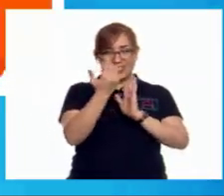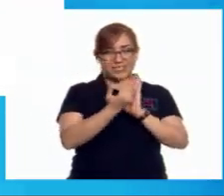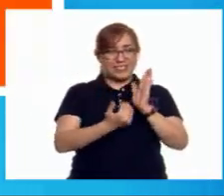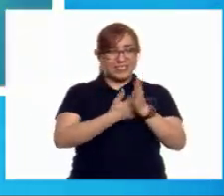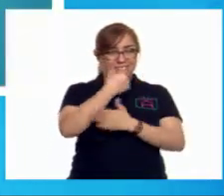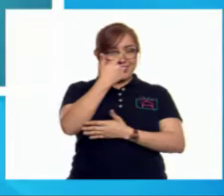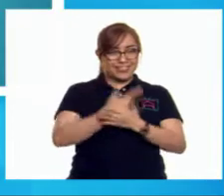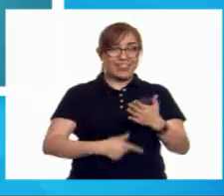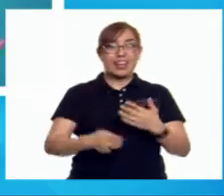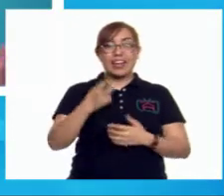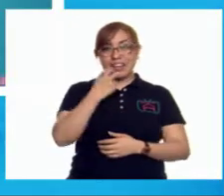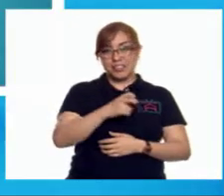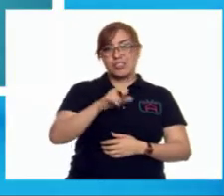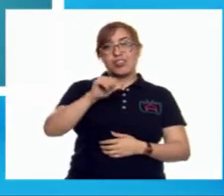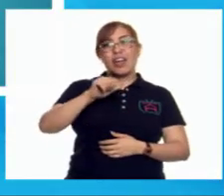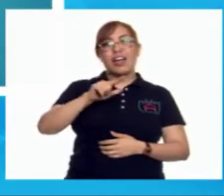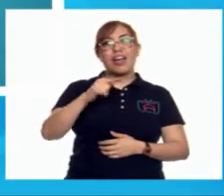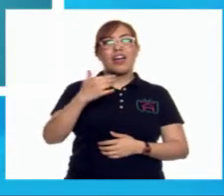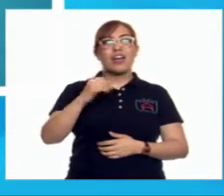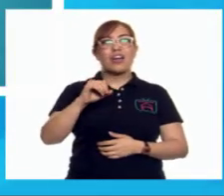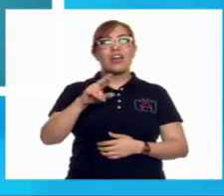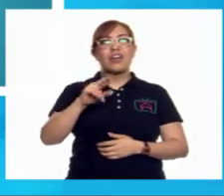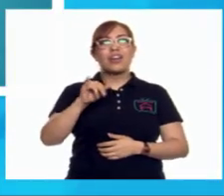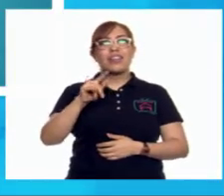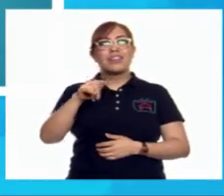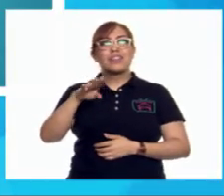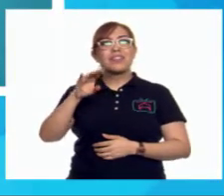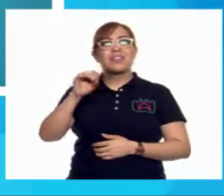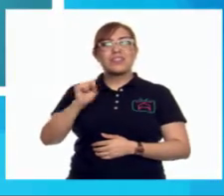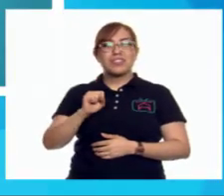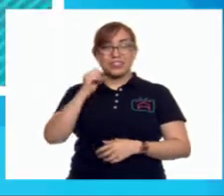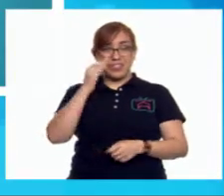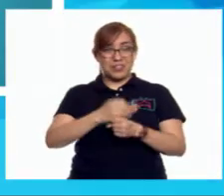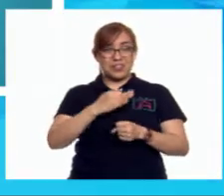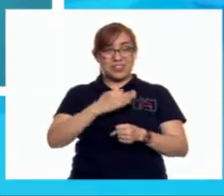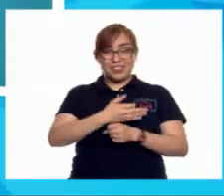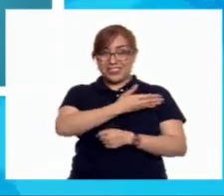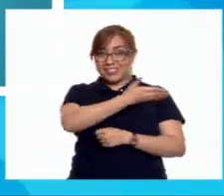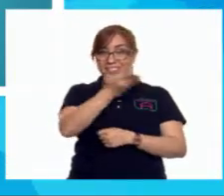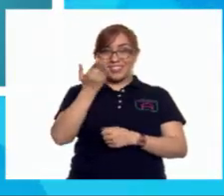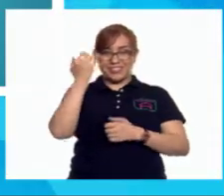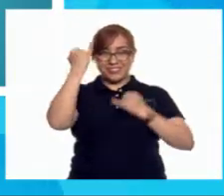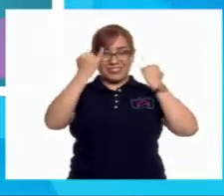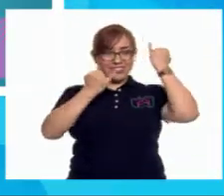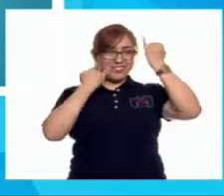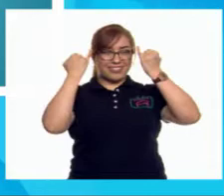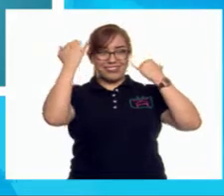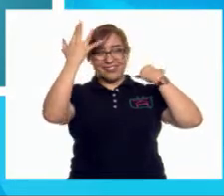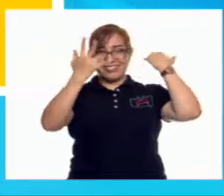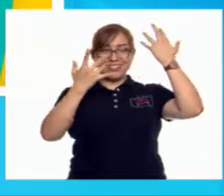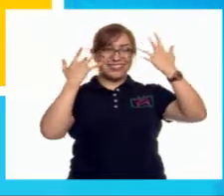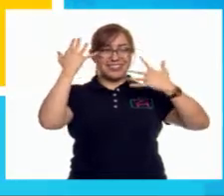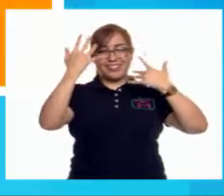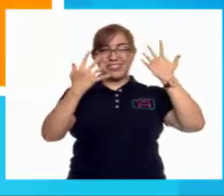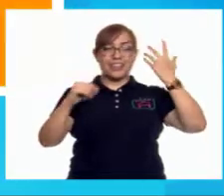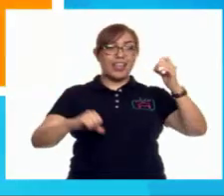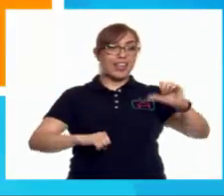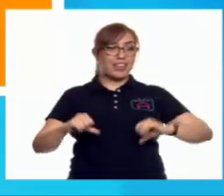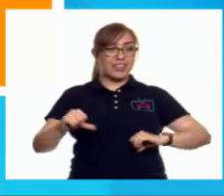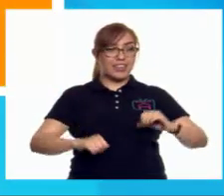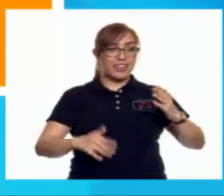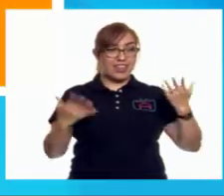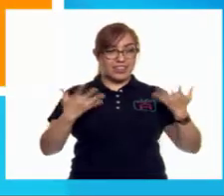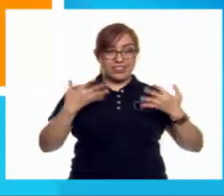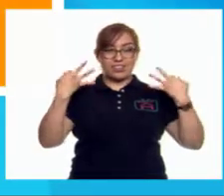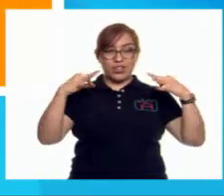algoritmos. En la sesión de hoy, te invitamos a dejar volar tu imaginación mediante la siguiente actividad. En una hoja